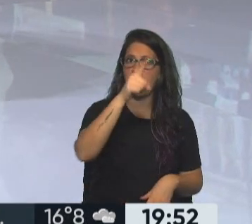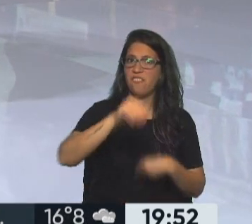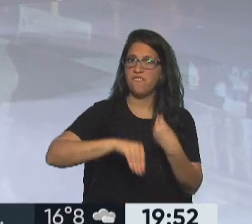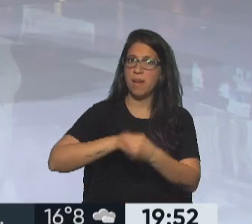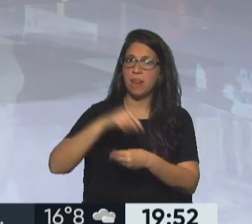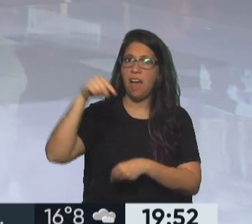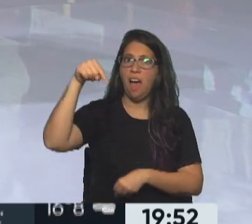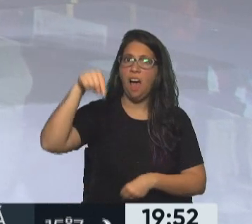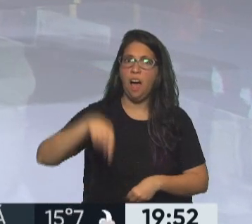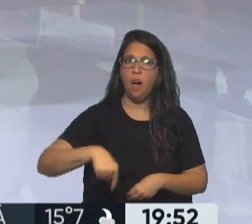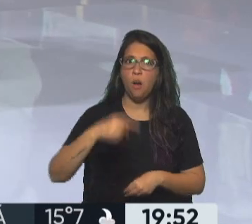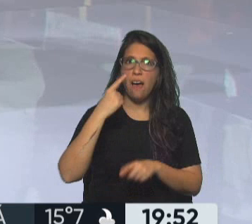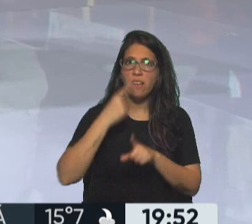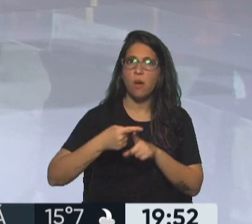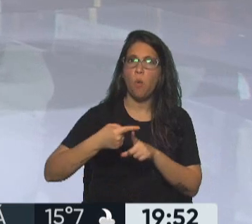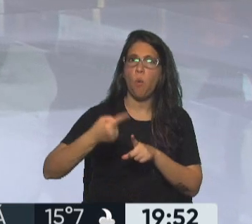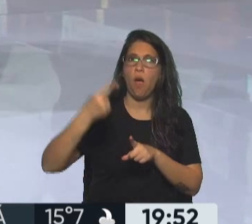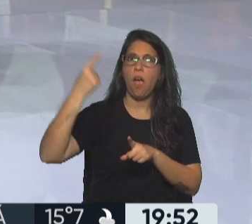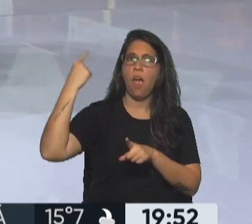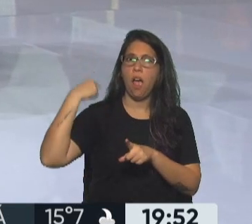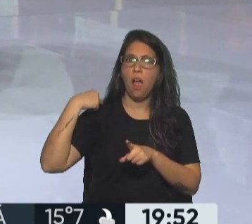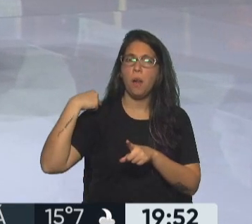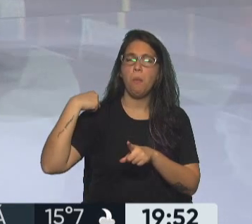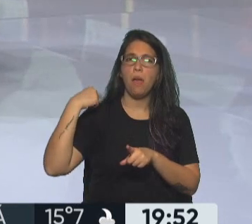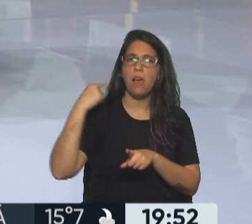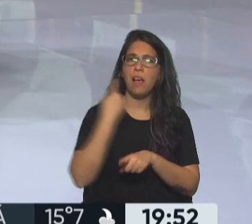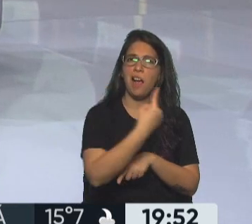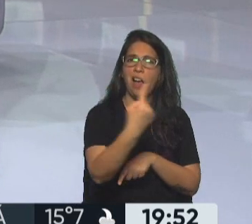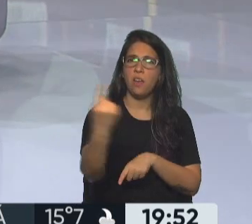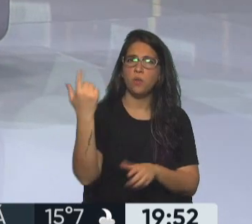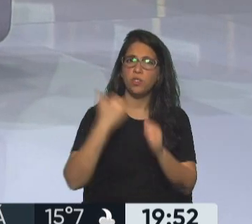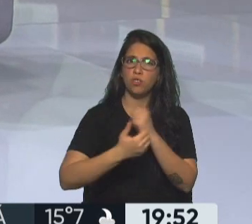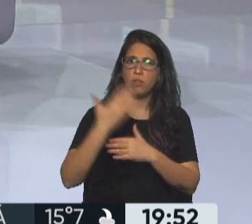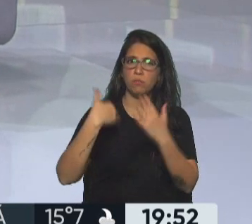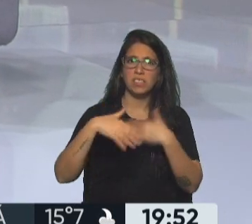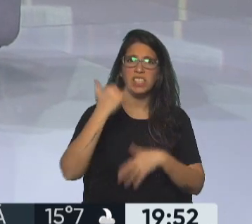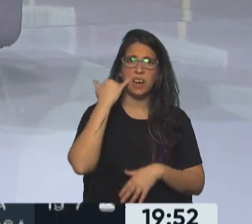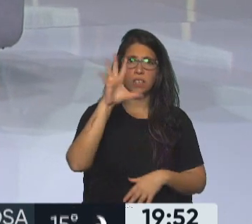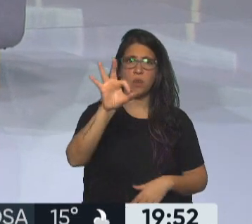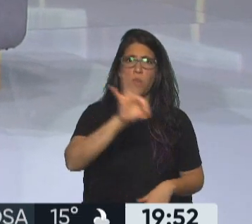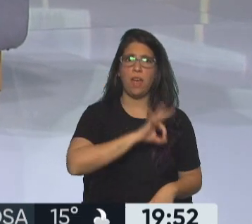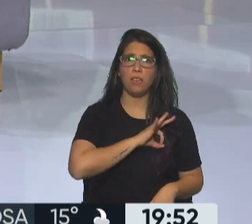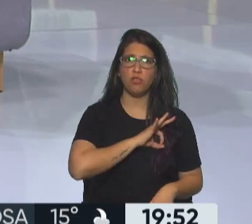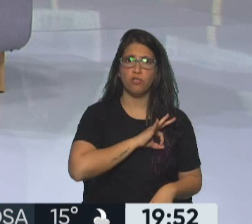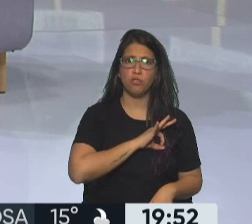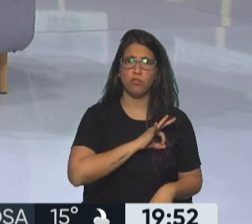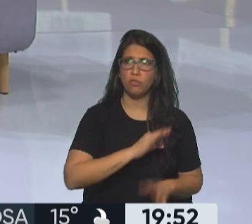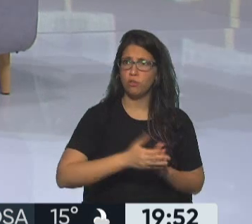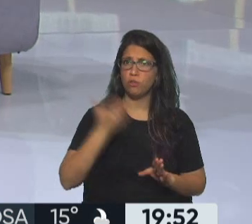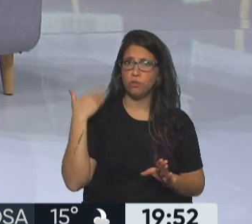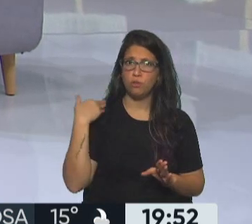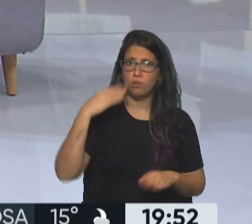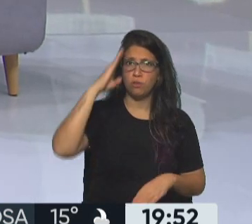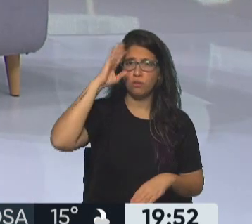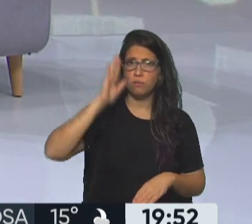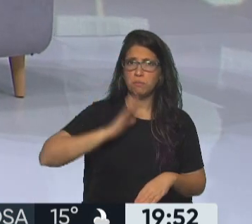ahora están tratando de reconstruir cada uno su historia. Pasaron 50 años. 50 años. Y